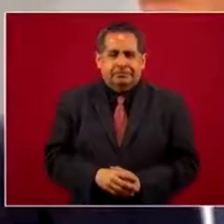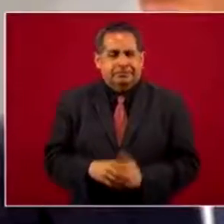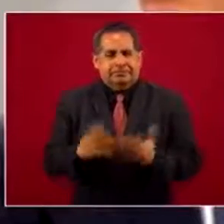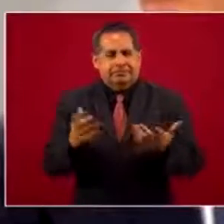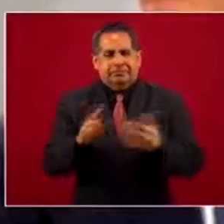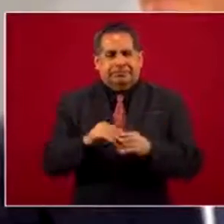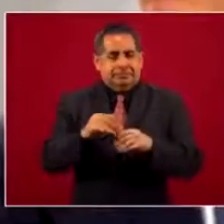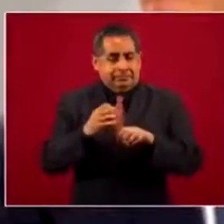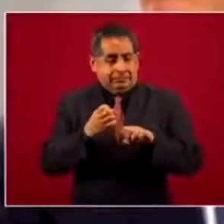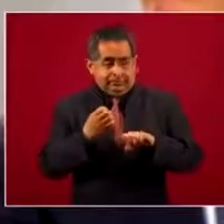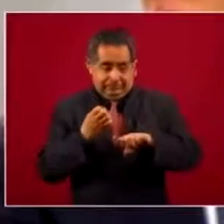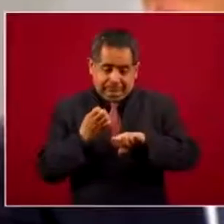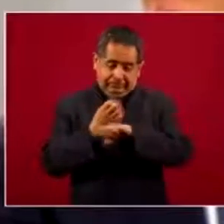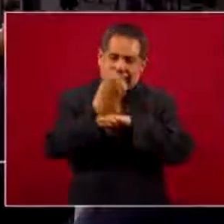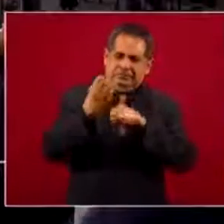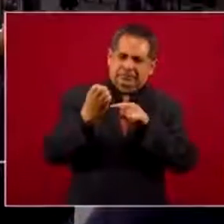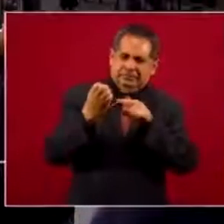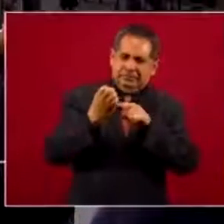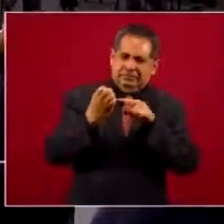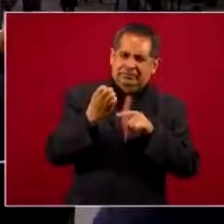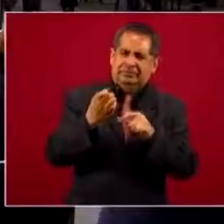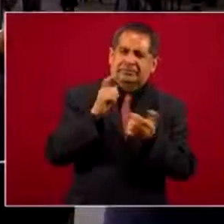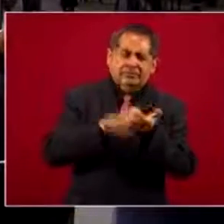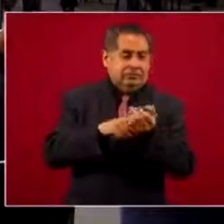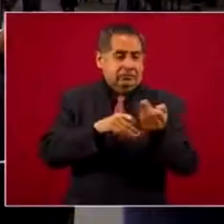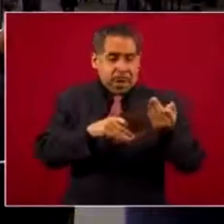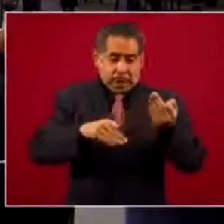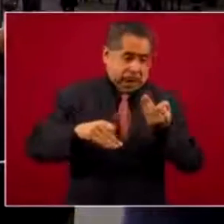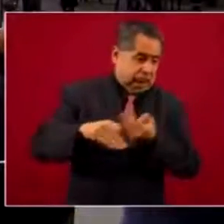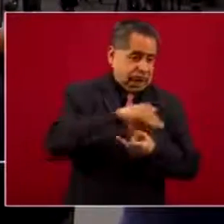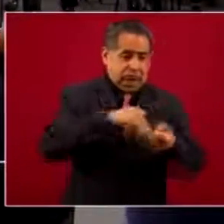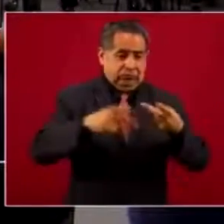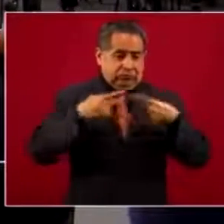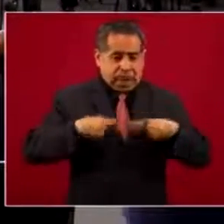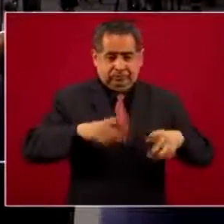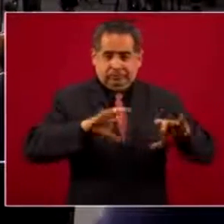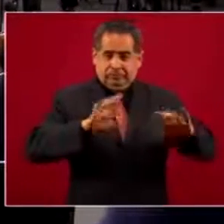porque el estado pues es la entidad federativa